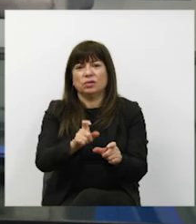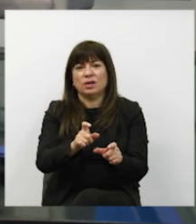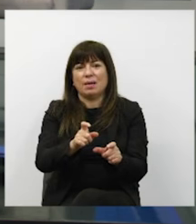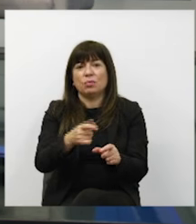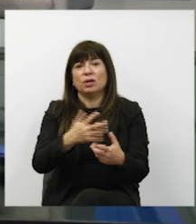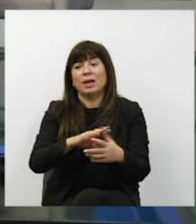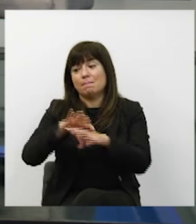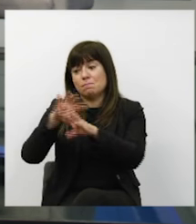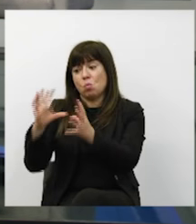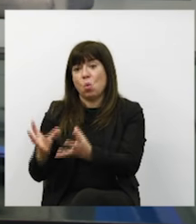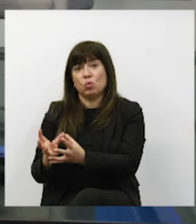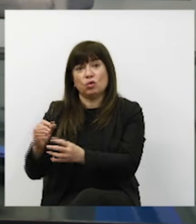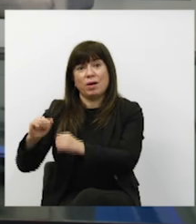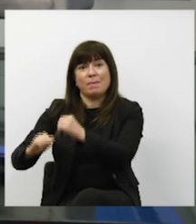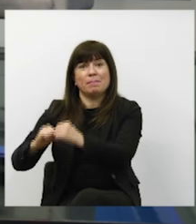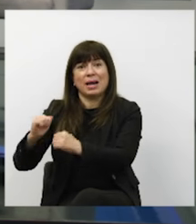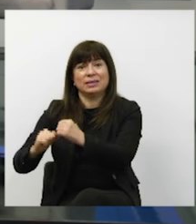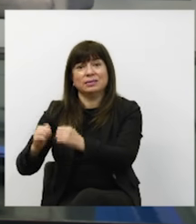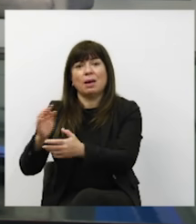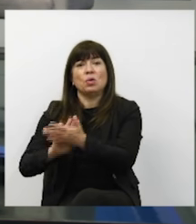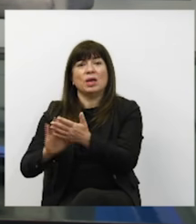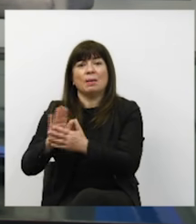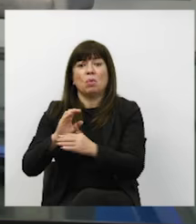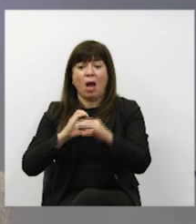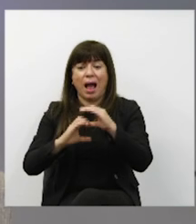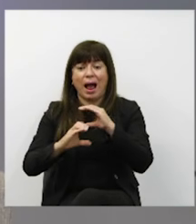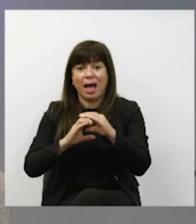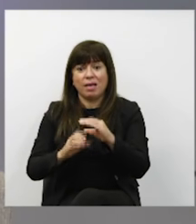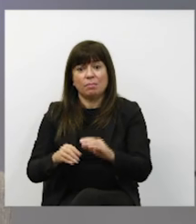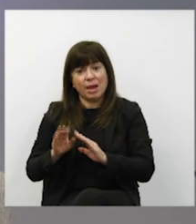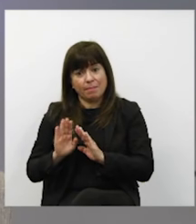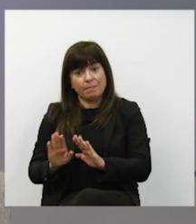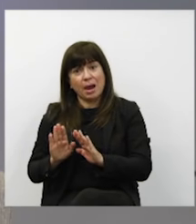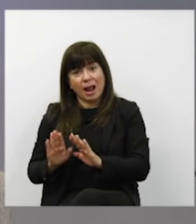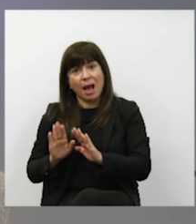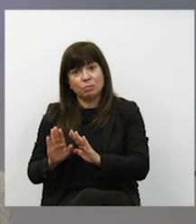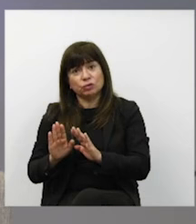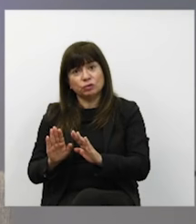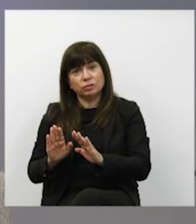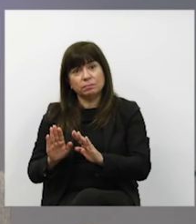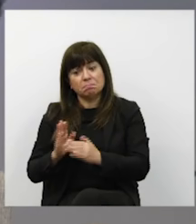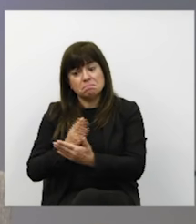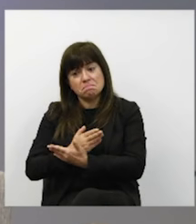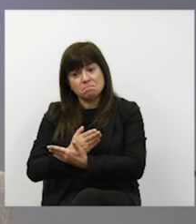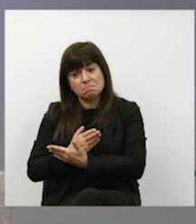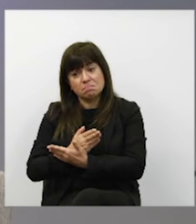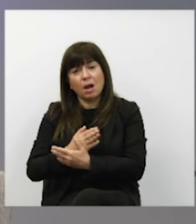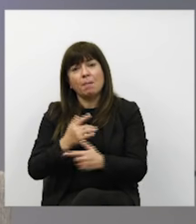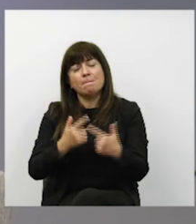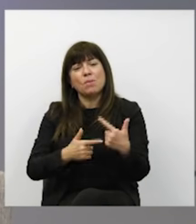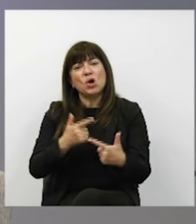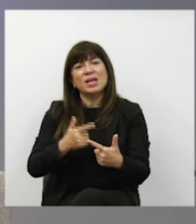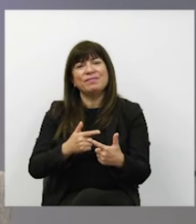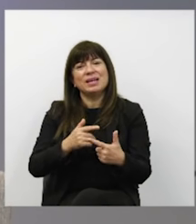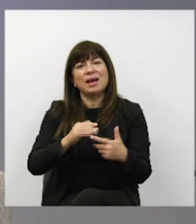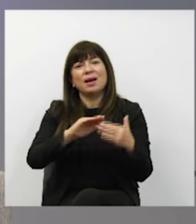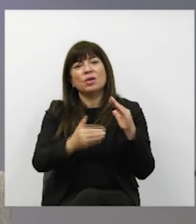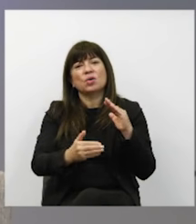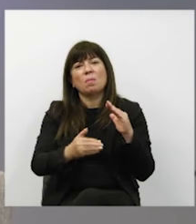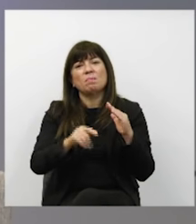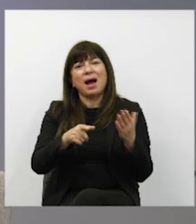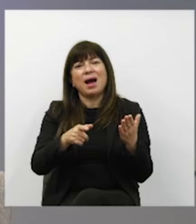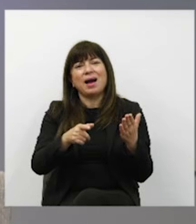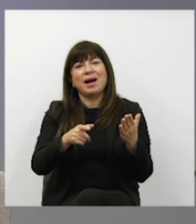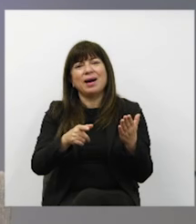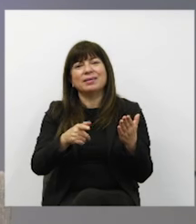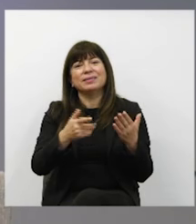el mundo de la empresa, de la sociedad civil, de la academia, de la intelectualidad, esperamos pasivamente como que la política sea el que rompa la inercia.